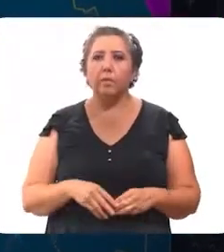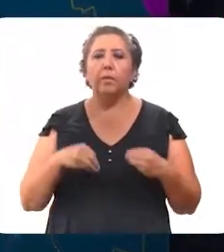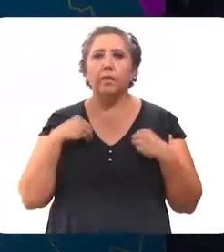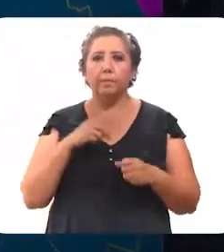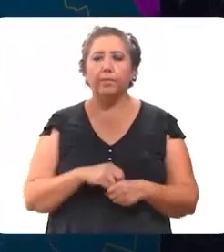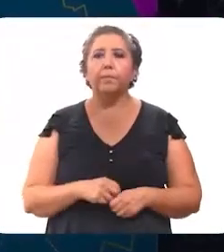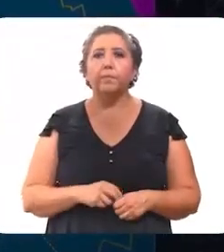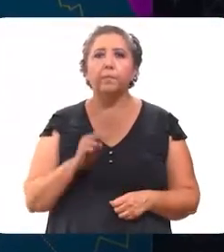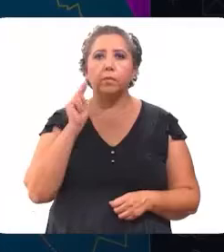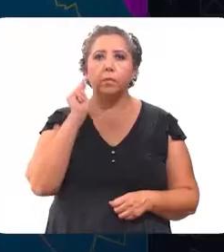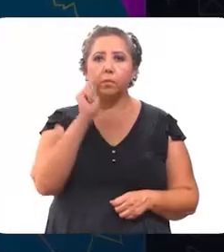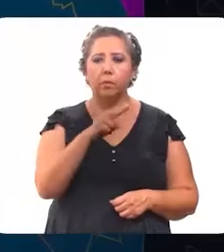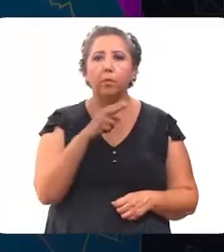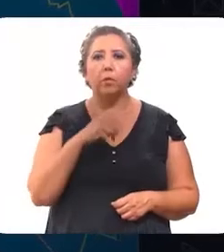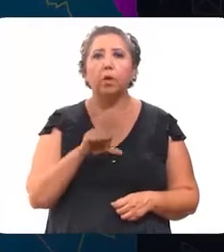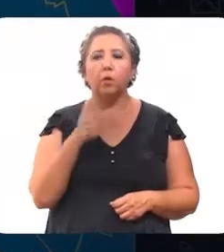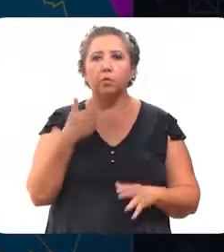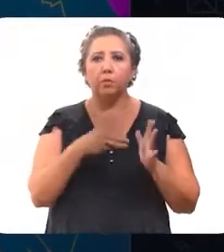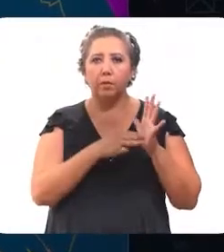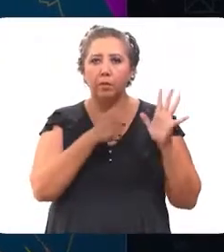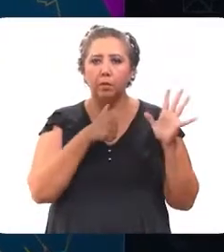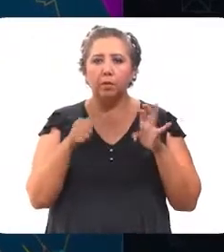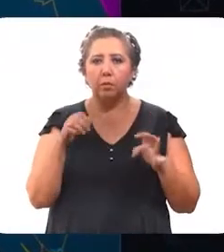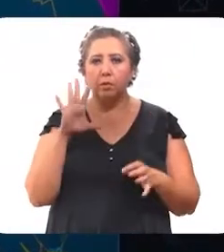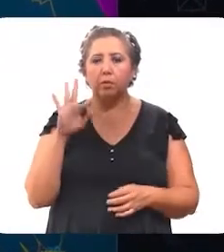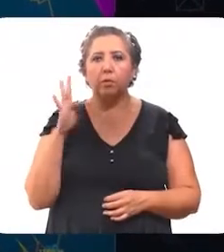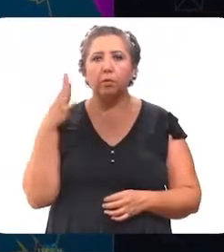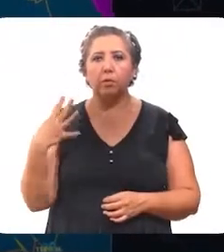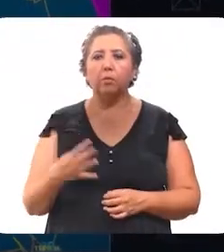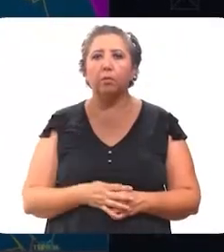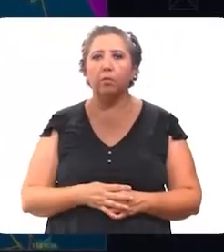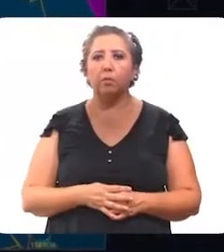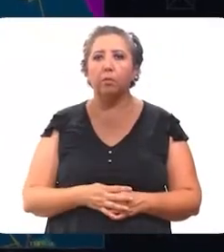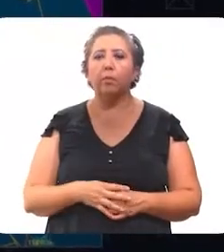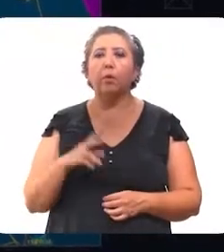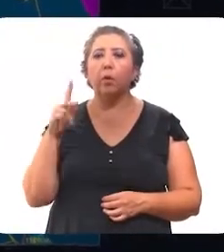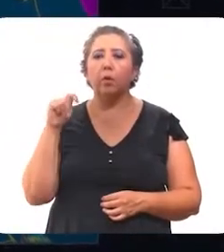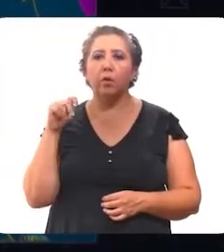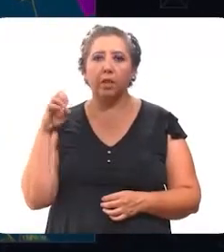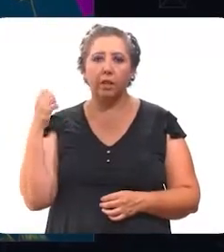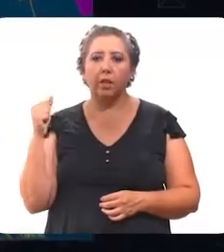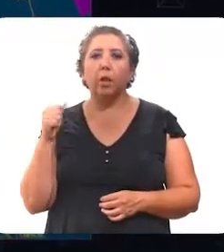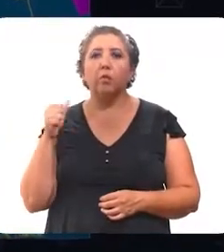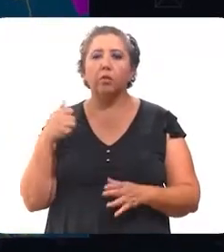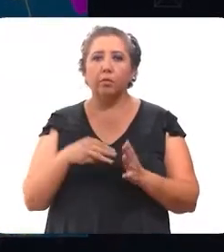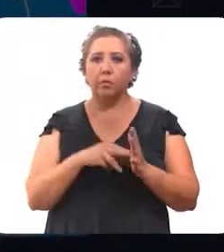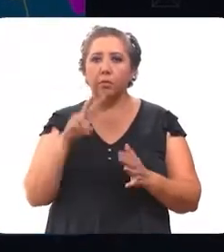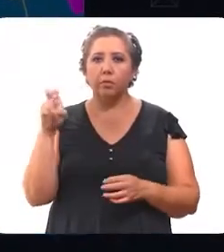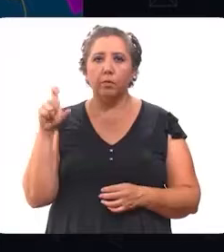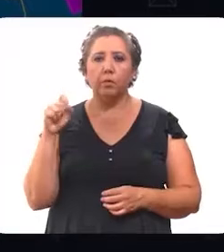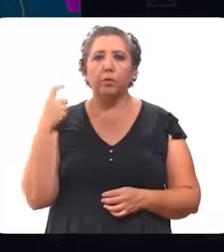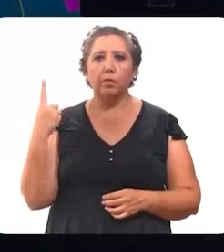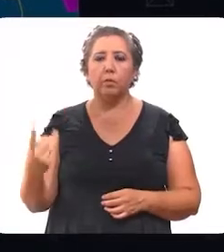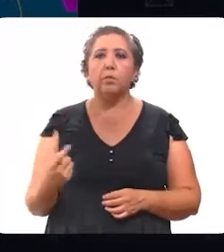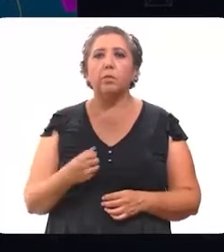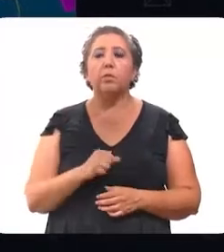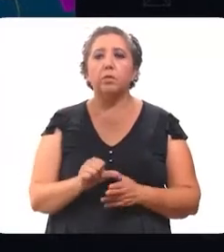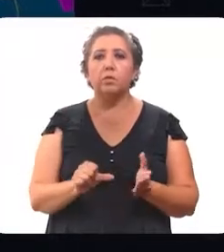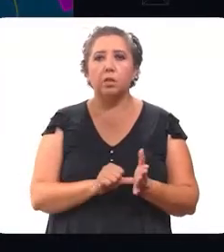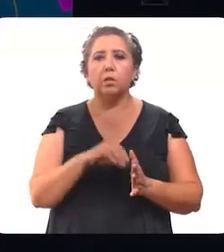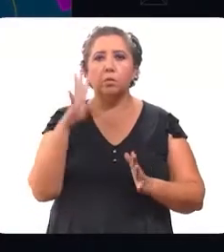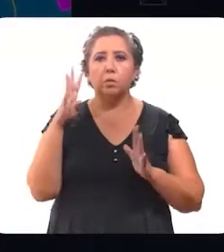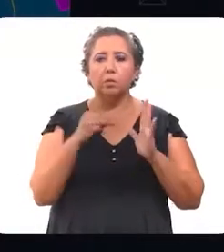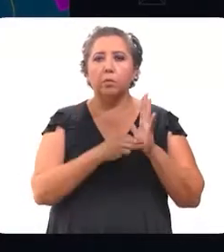que viven en la zona norte 11.644, en la zona oriente 11.221, en la zona